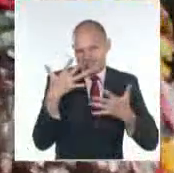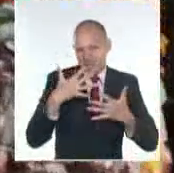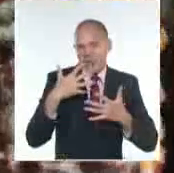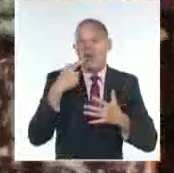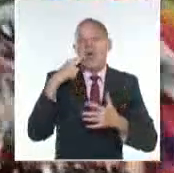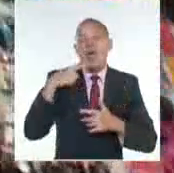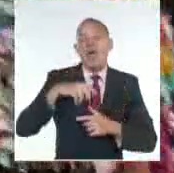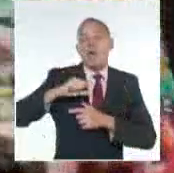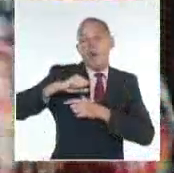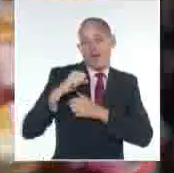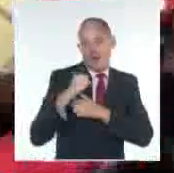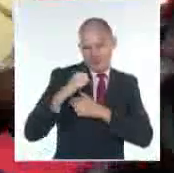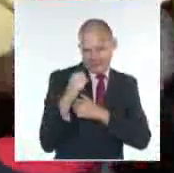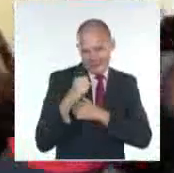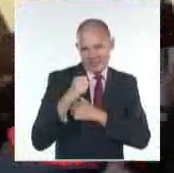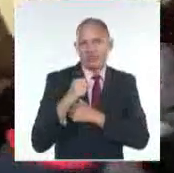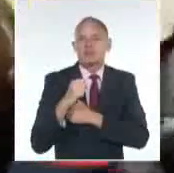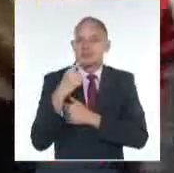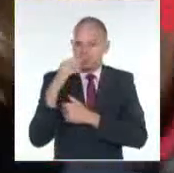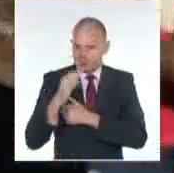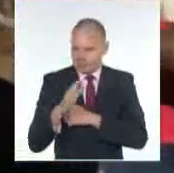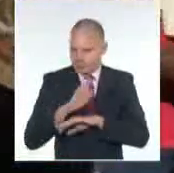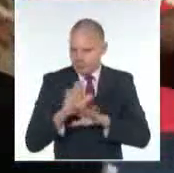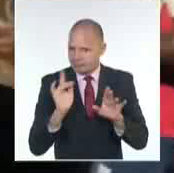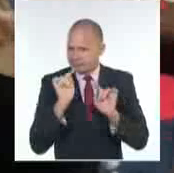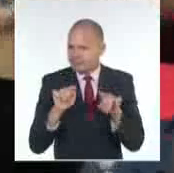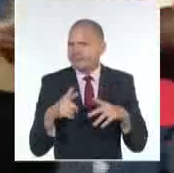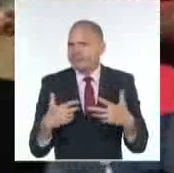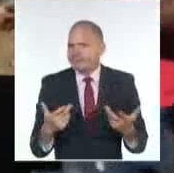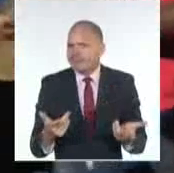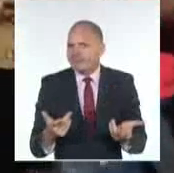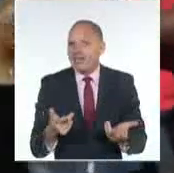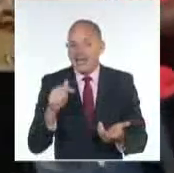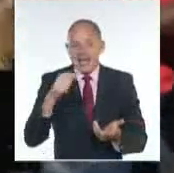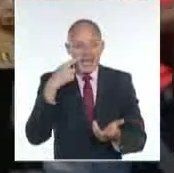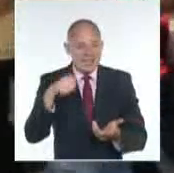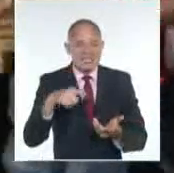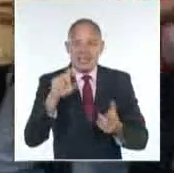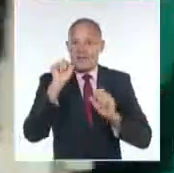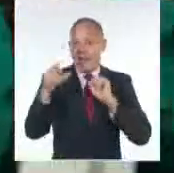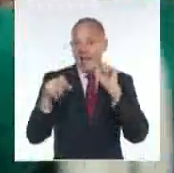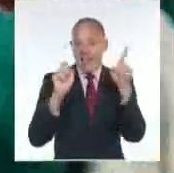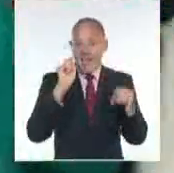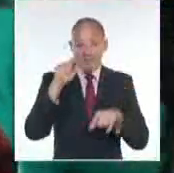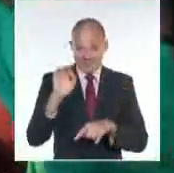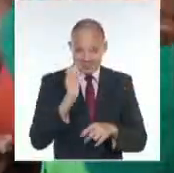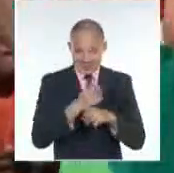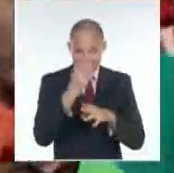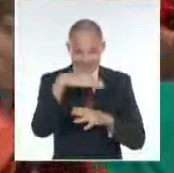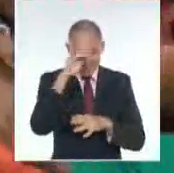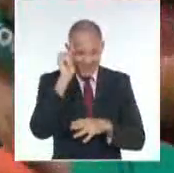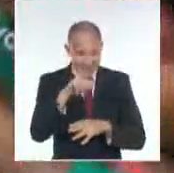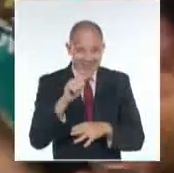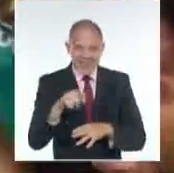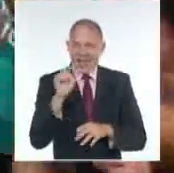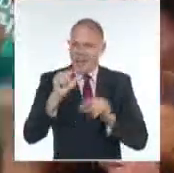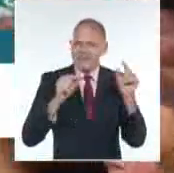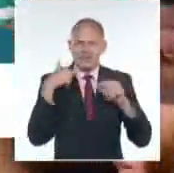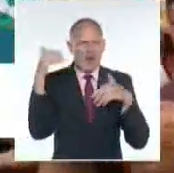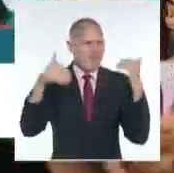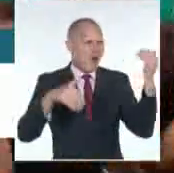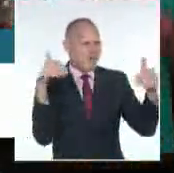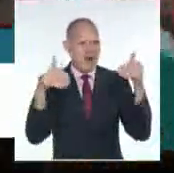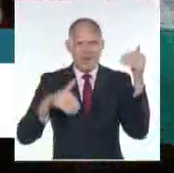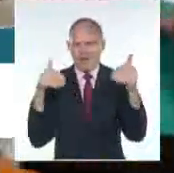El Carnaval de Santiago de Cuba es un atractivo para muchas regiones en el mundo. Resulta ser reservorio de tradiciones de más